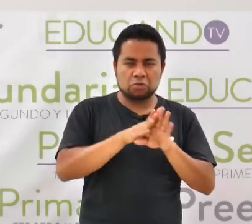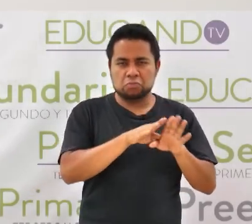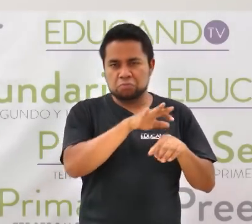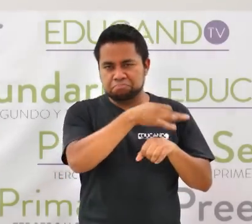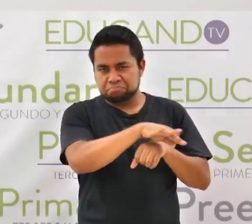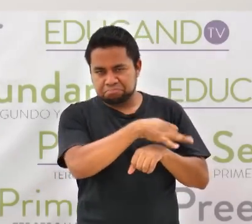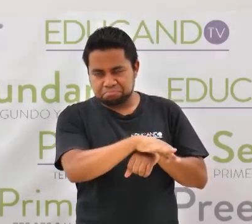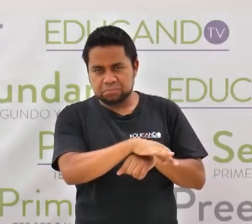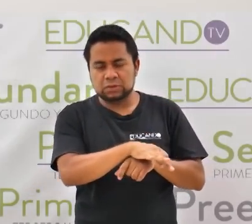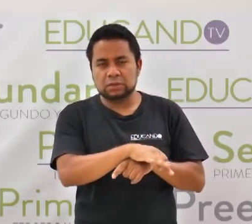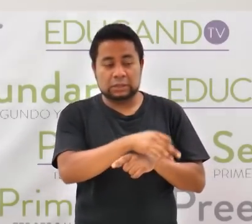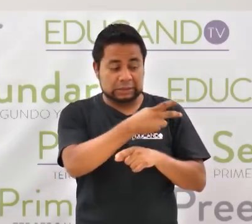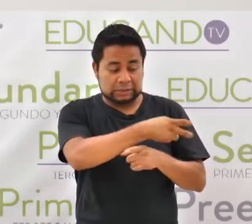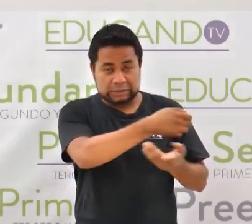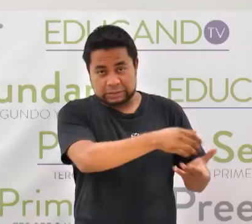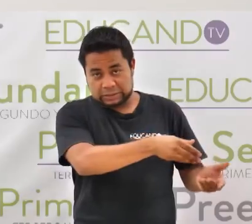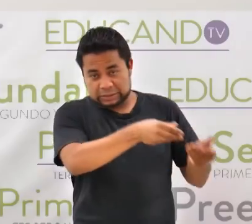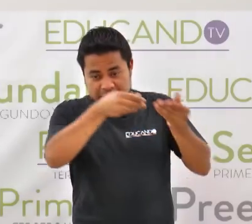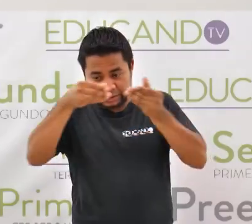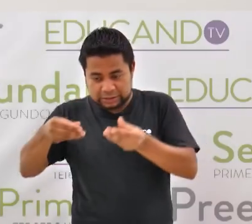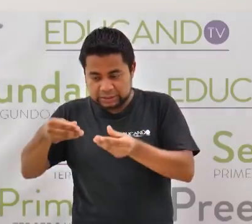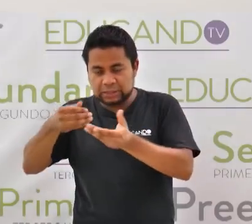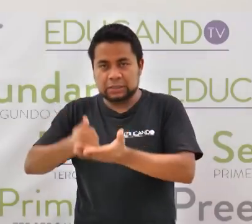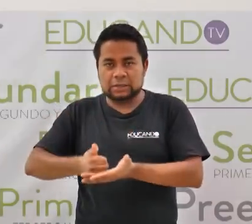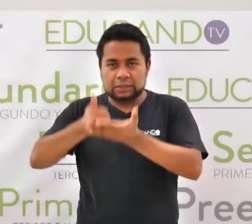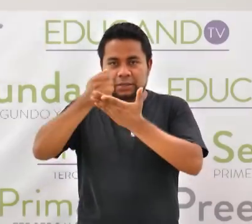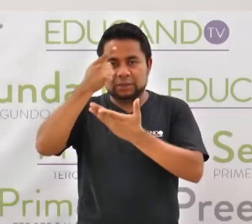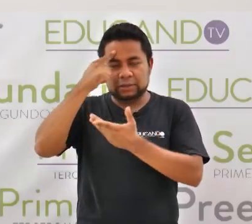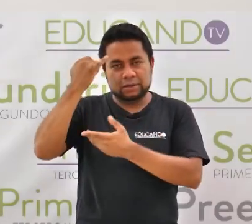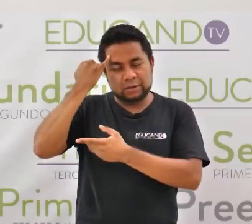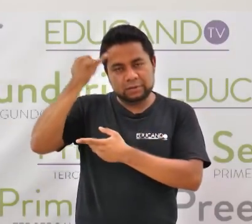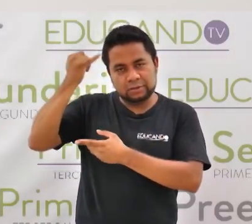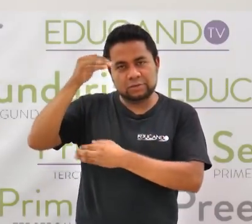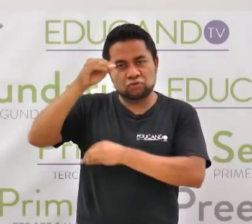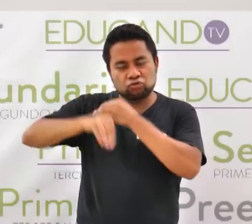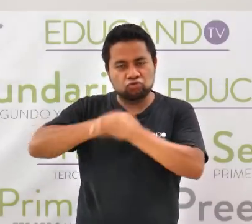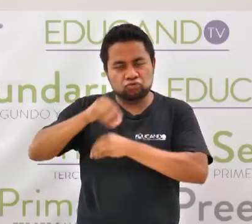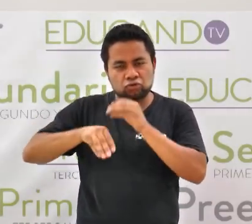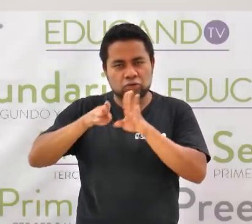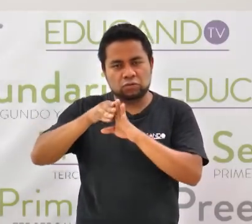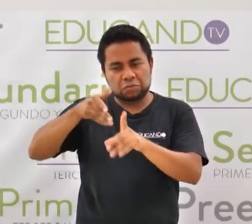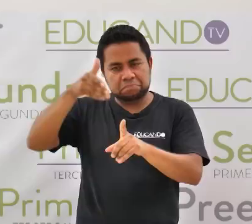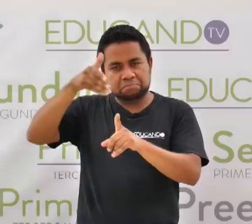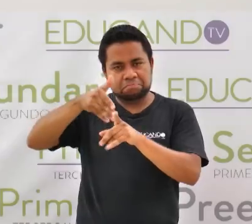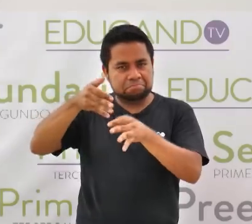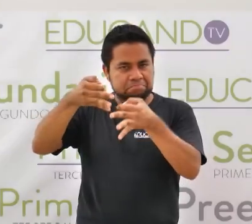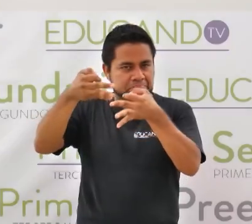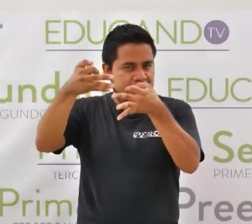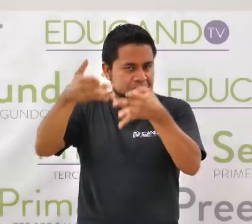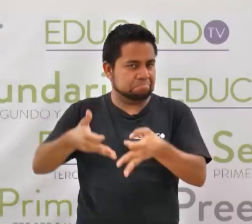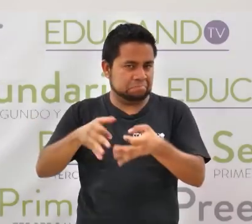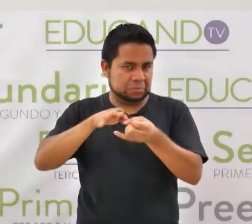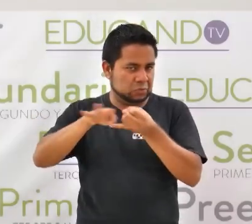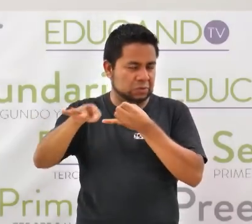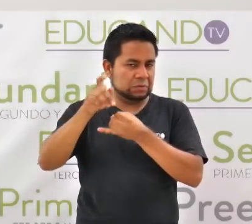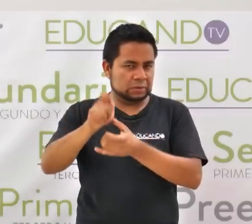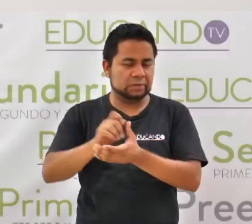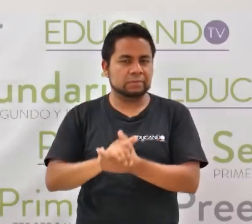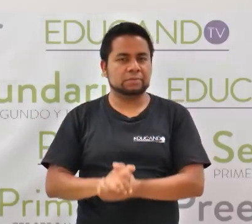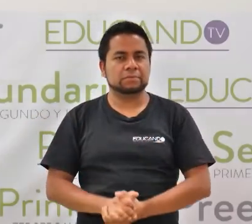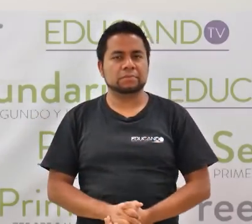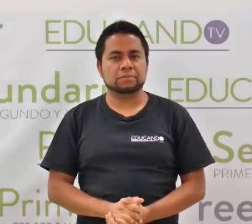este borrador nos va a ayudar a crear ya nuestro argumento